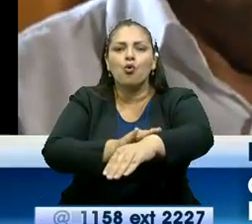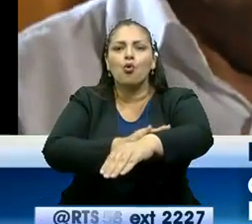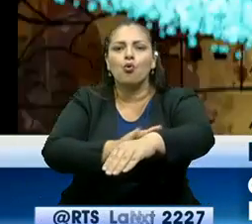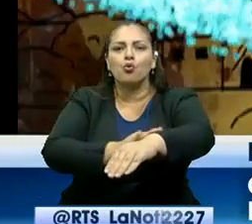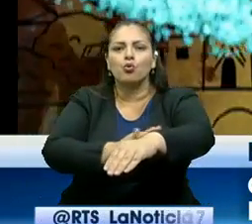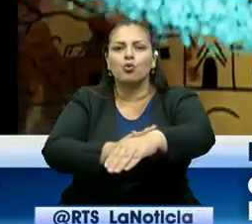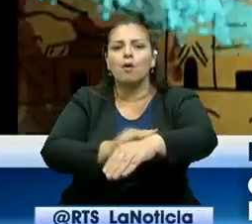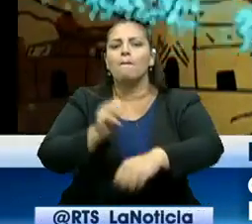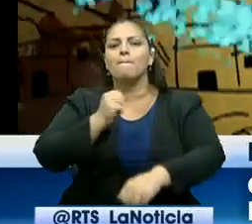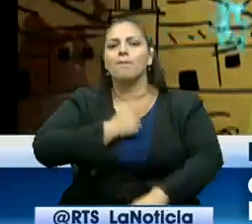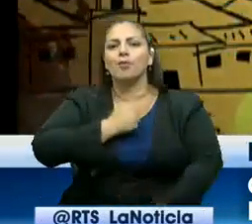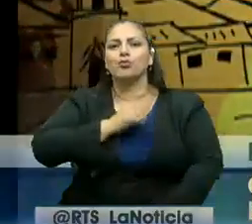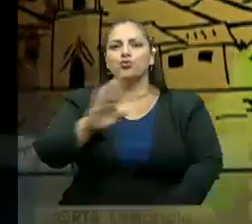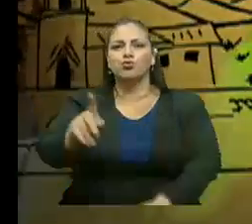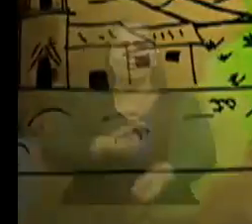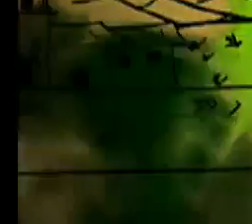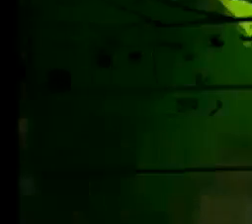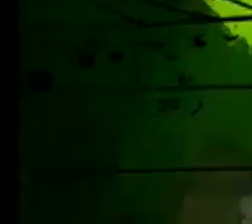cholo.